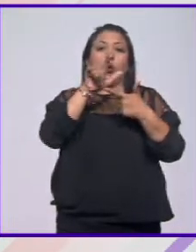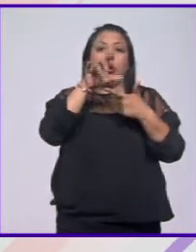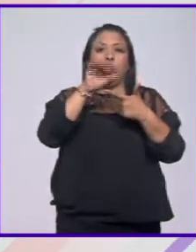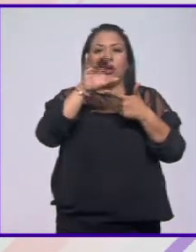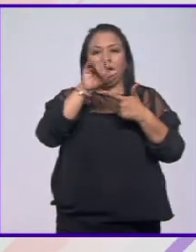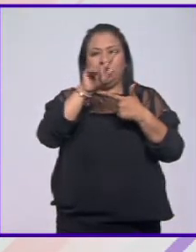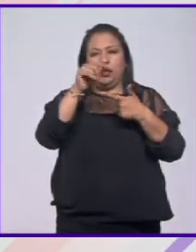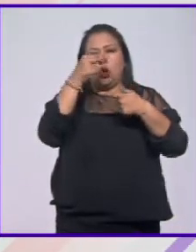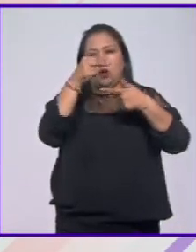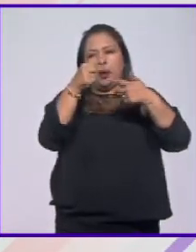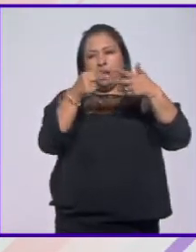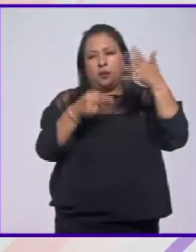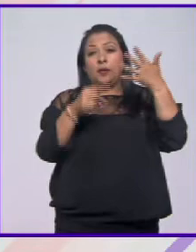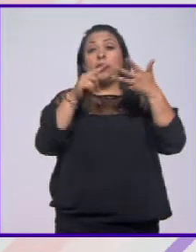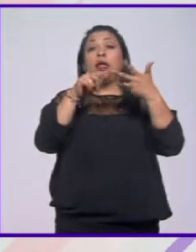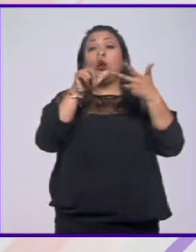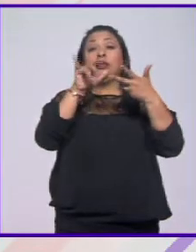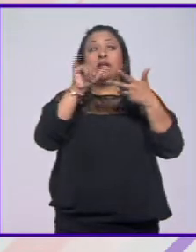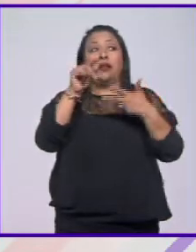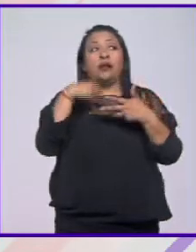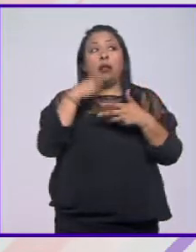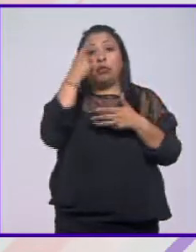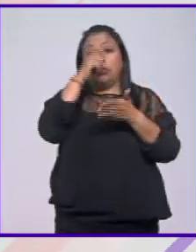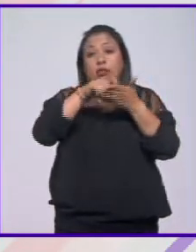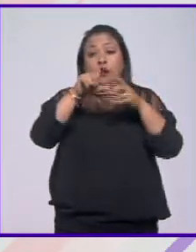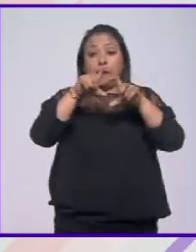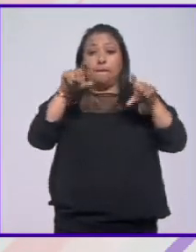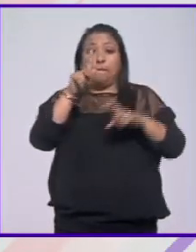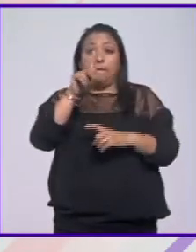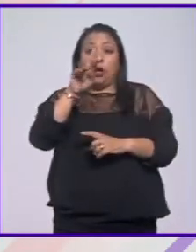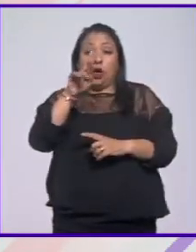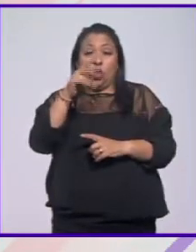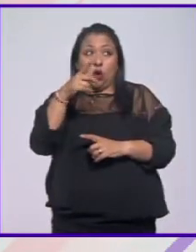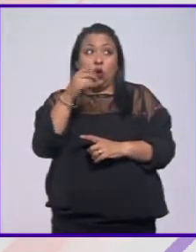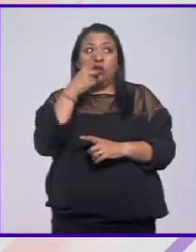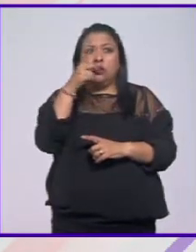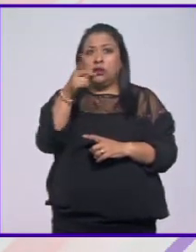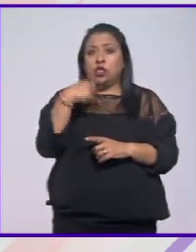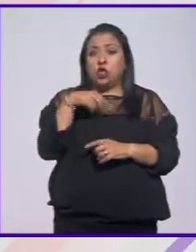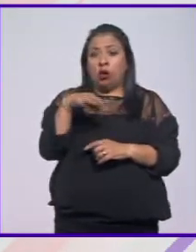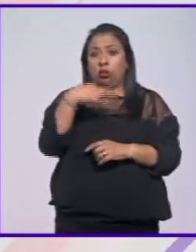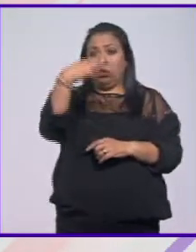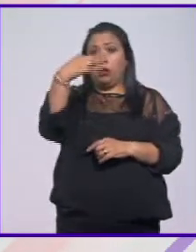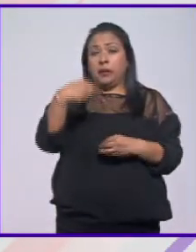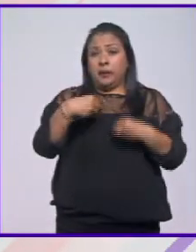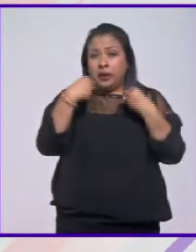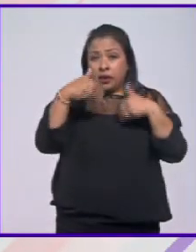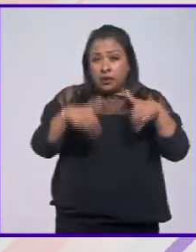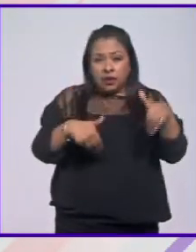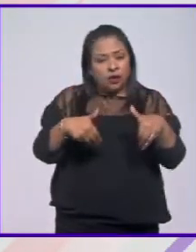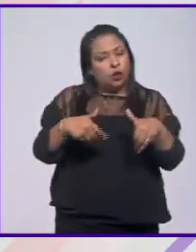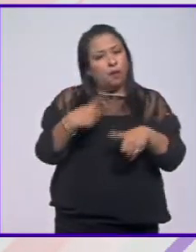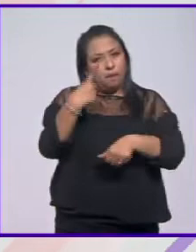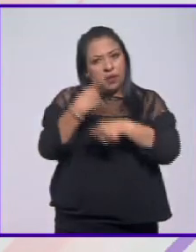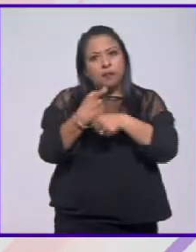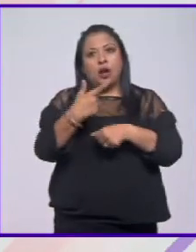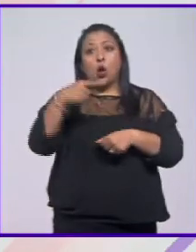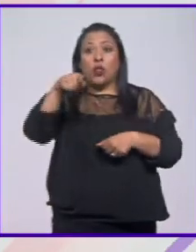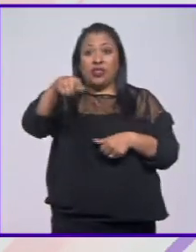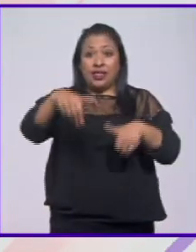Castillo. Luis de Tavira, autor del prólogo, asegura que nadie elige la vida del teatro si antes el teatro no lo